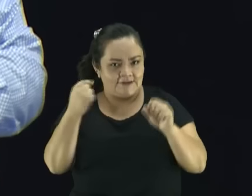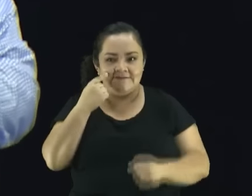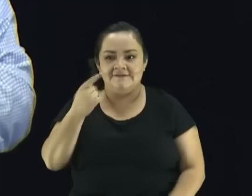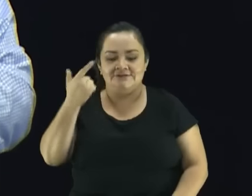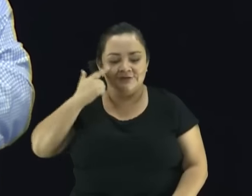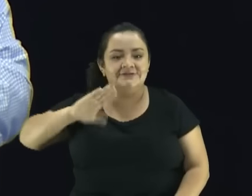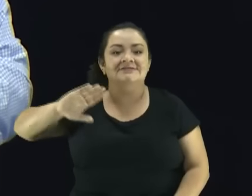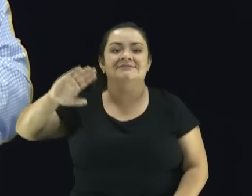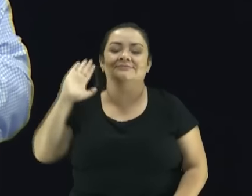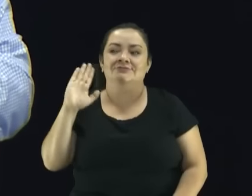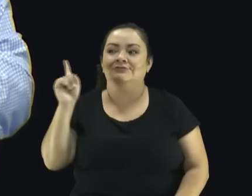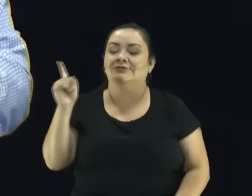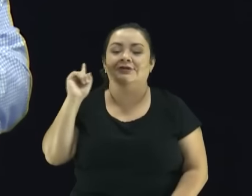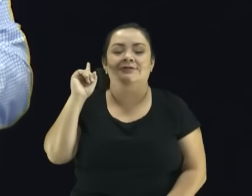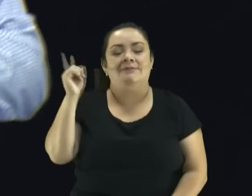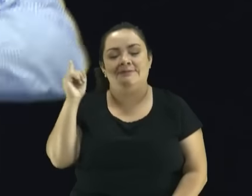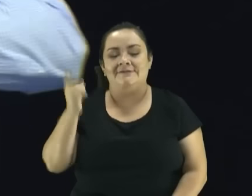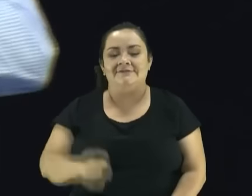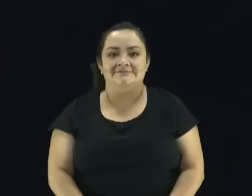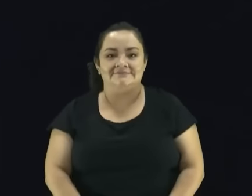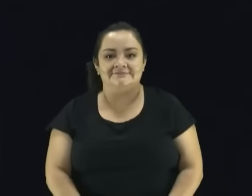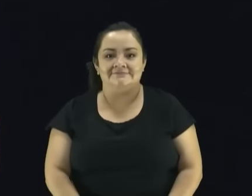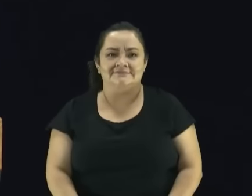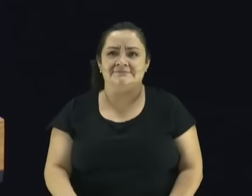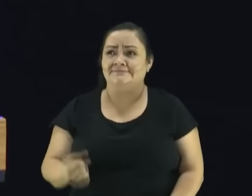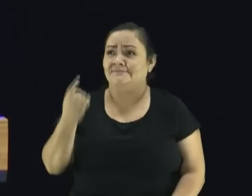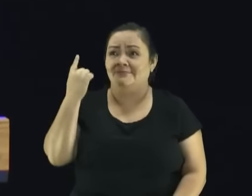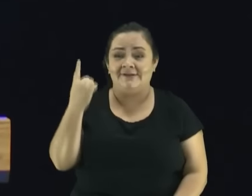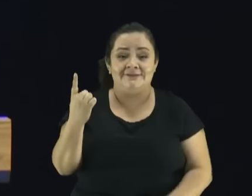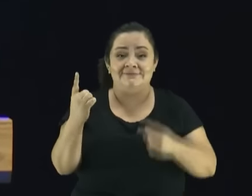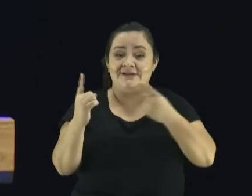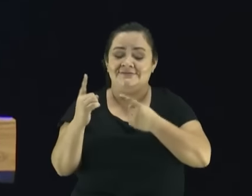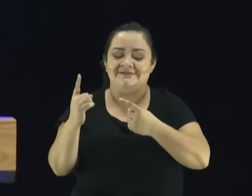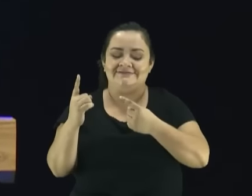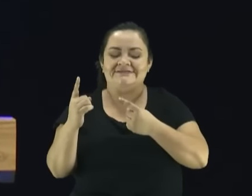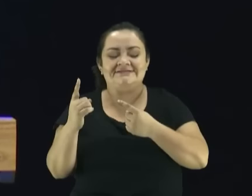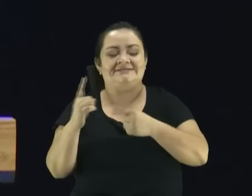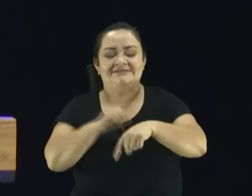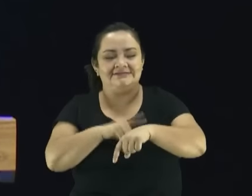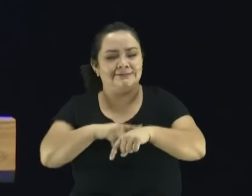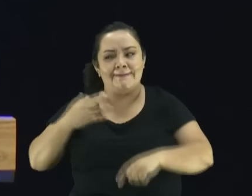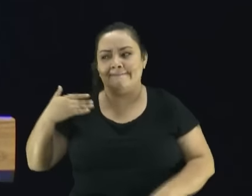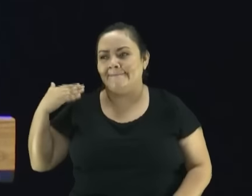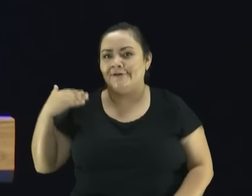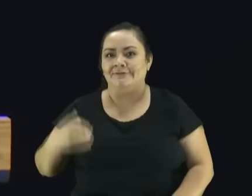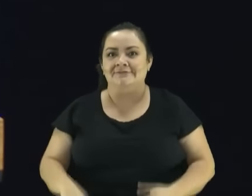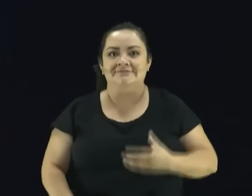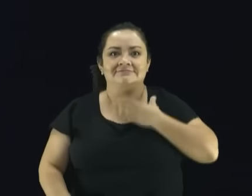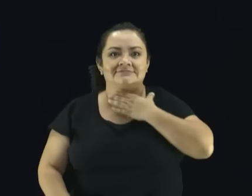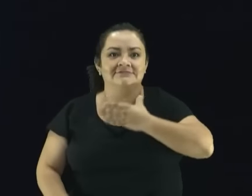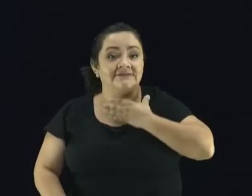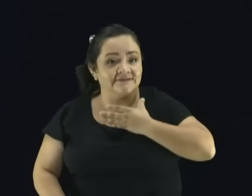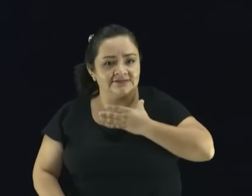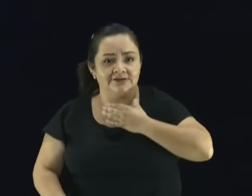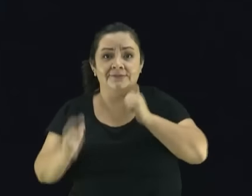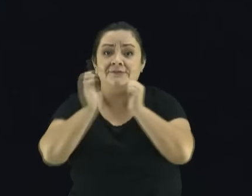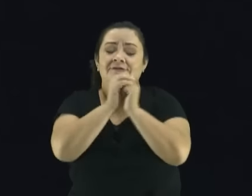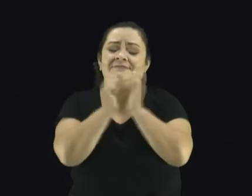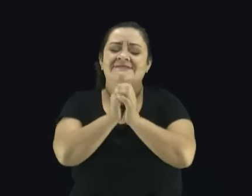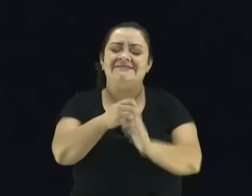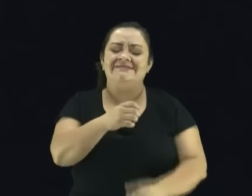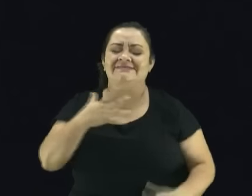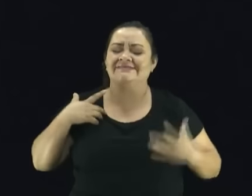nuestros docentes personas que han pasado por fuego personas que han pasado por problemas de salud